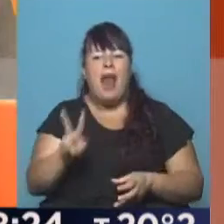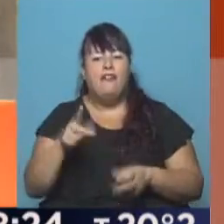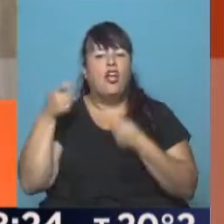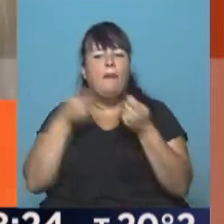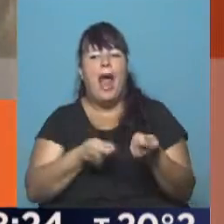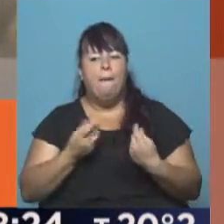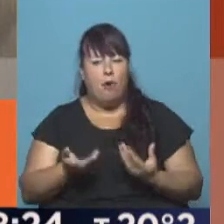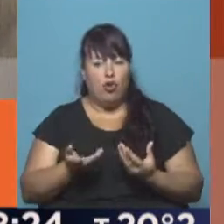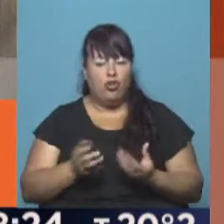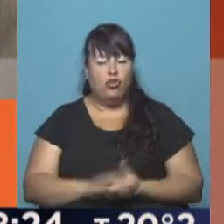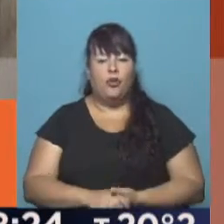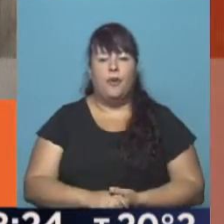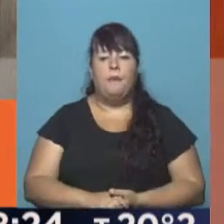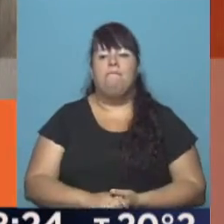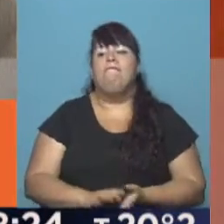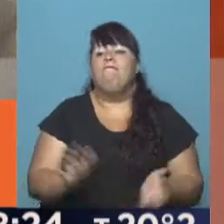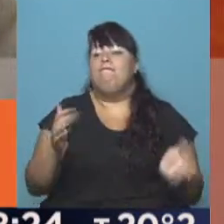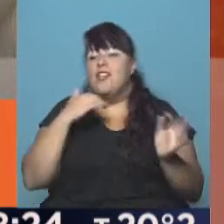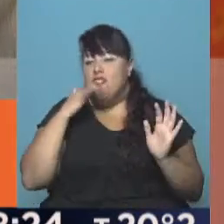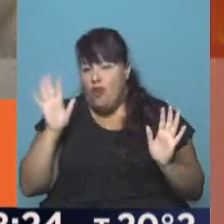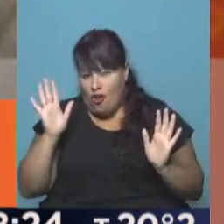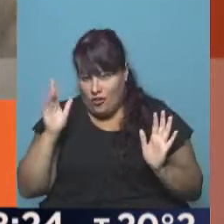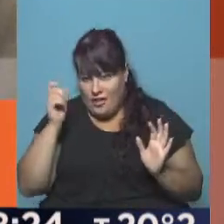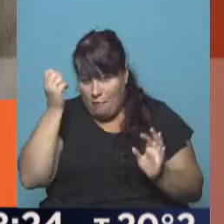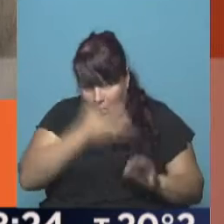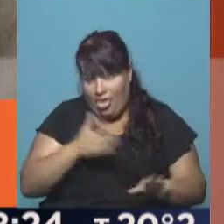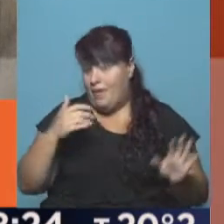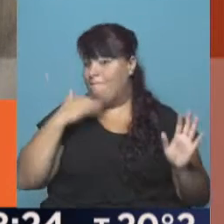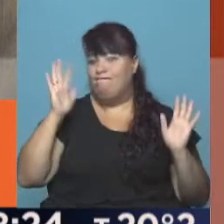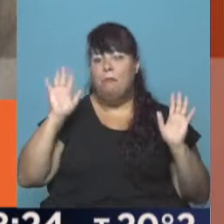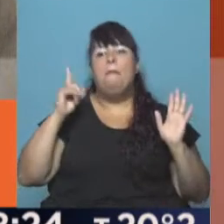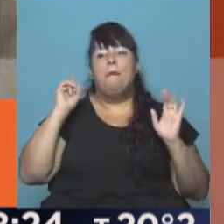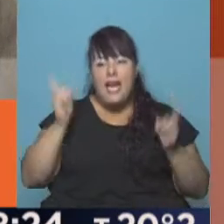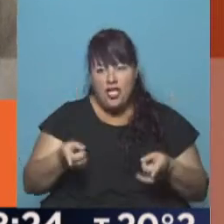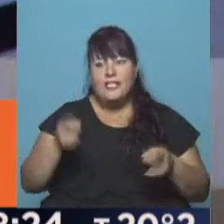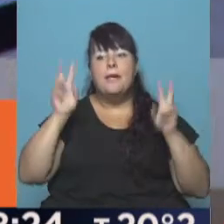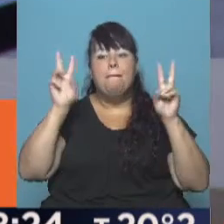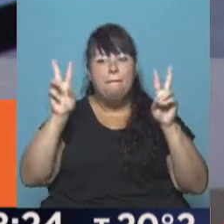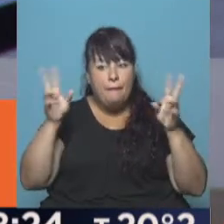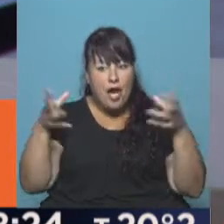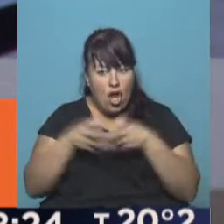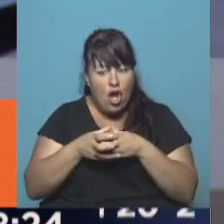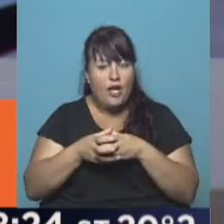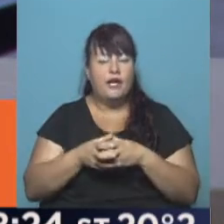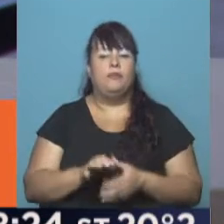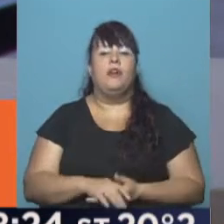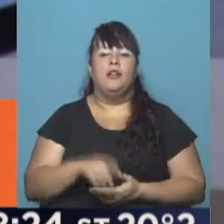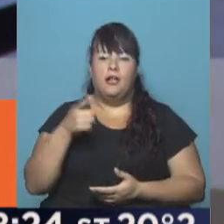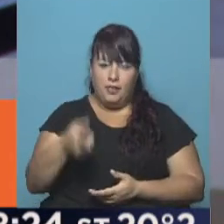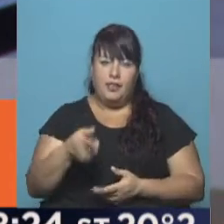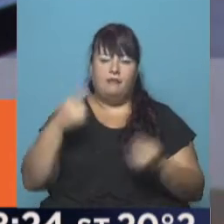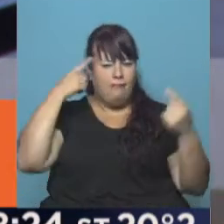acompañe no sé si lo vamos a convencer pero si el peronismo este está en